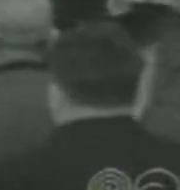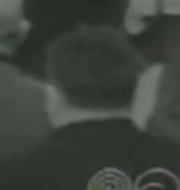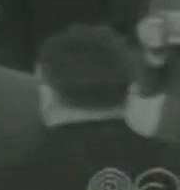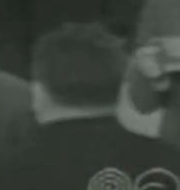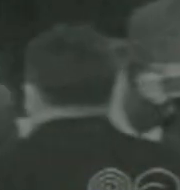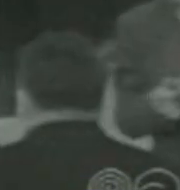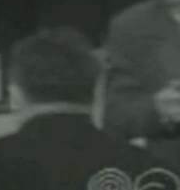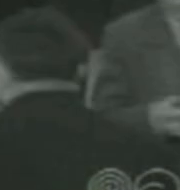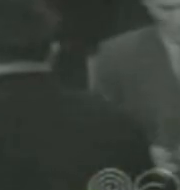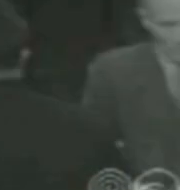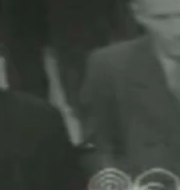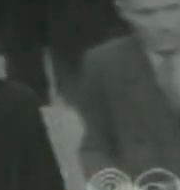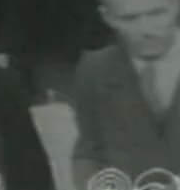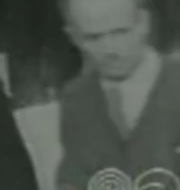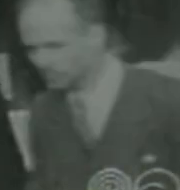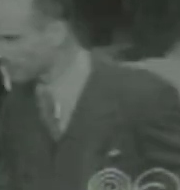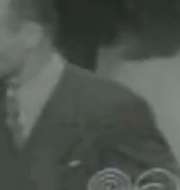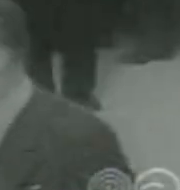¡Gracias!